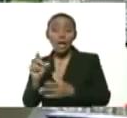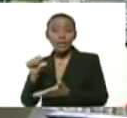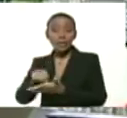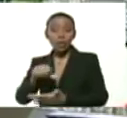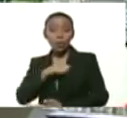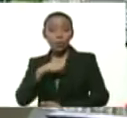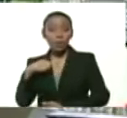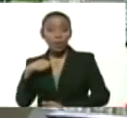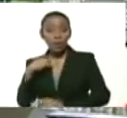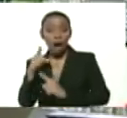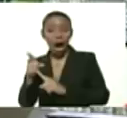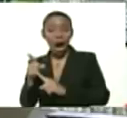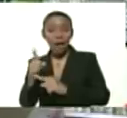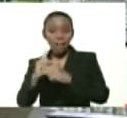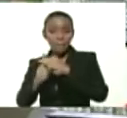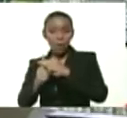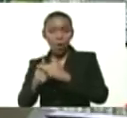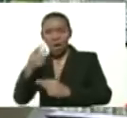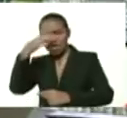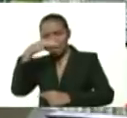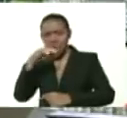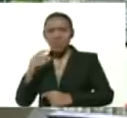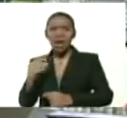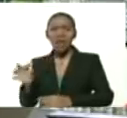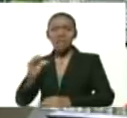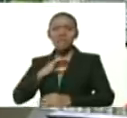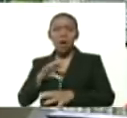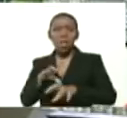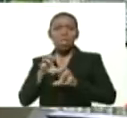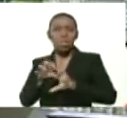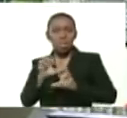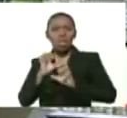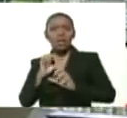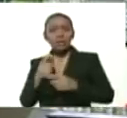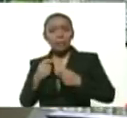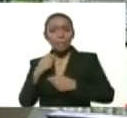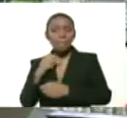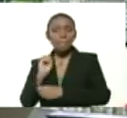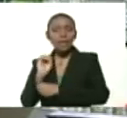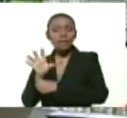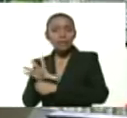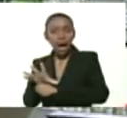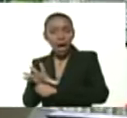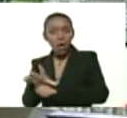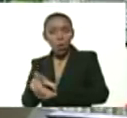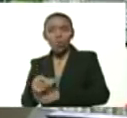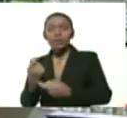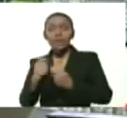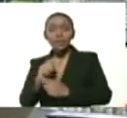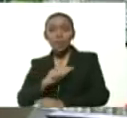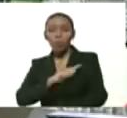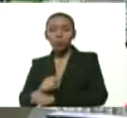privados y allí lo diagnosticaron como una gripe, como una infección respiratoria, le mandaron tratamiento y para su casa?